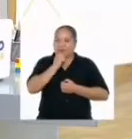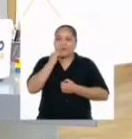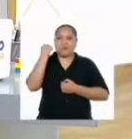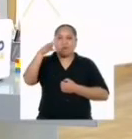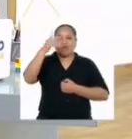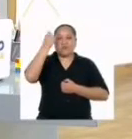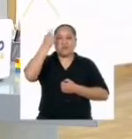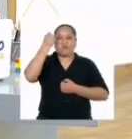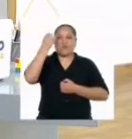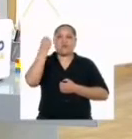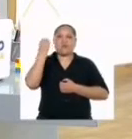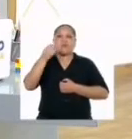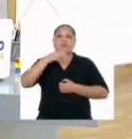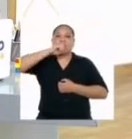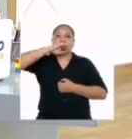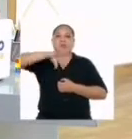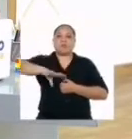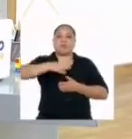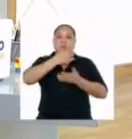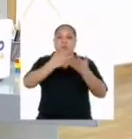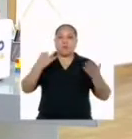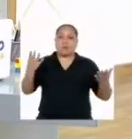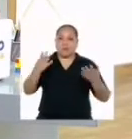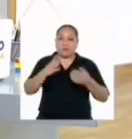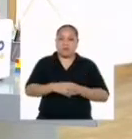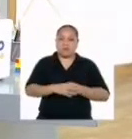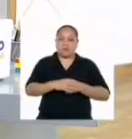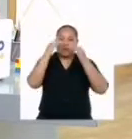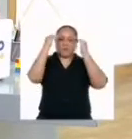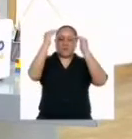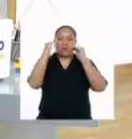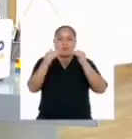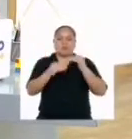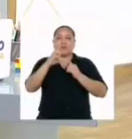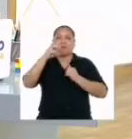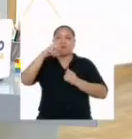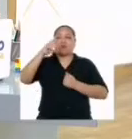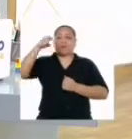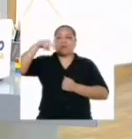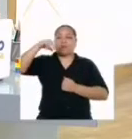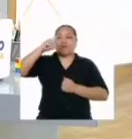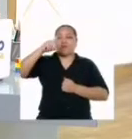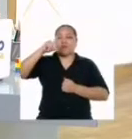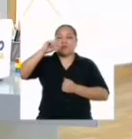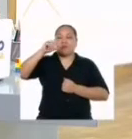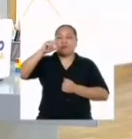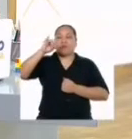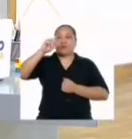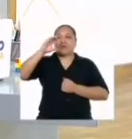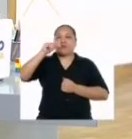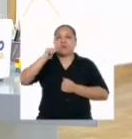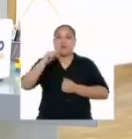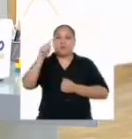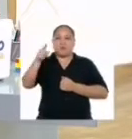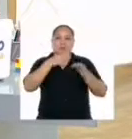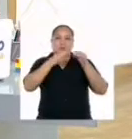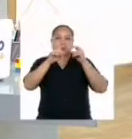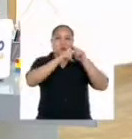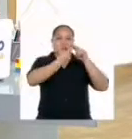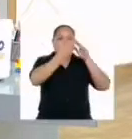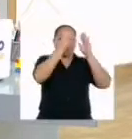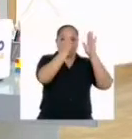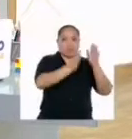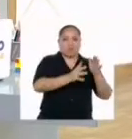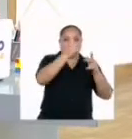Ya comprendí por qué se dice que se narran los acontecimientos de manera cronológica. En la crónica que hemos leído, el autor narraba al inicio